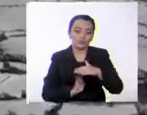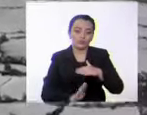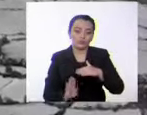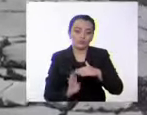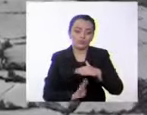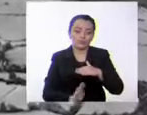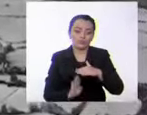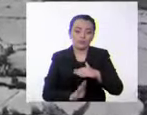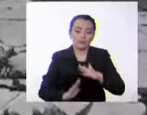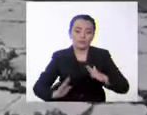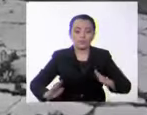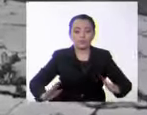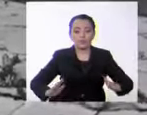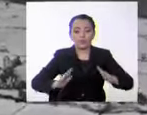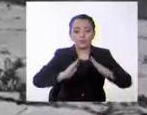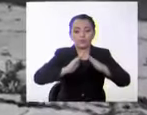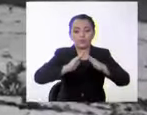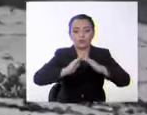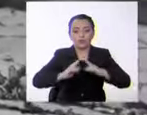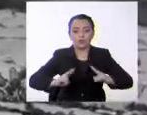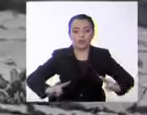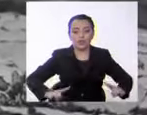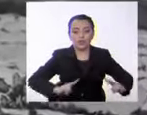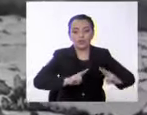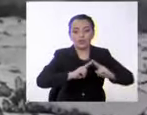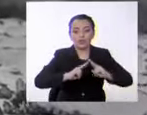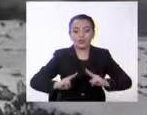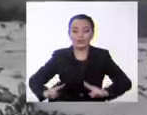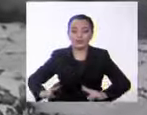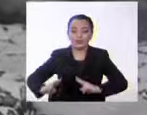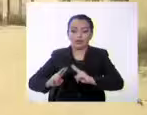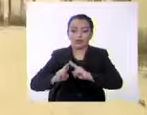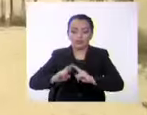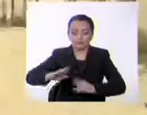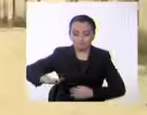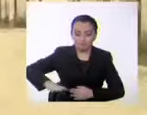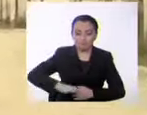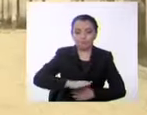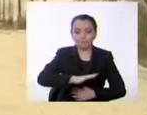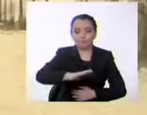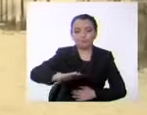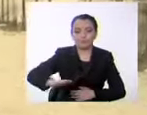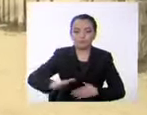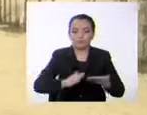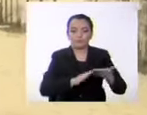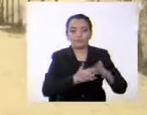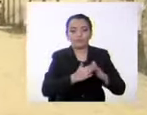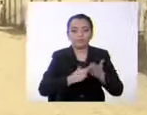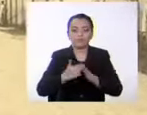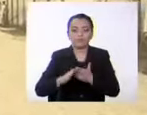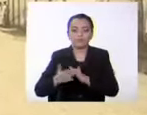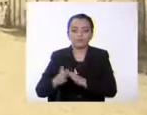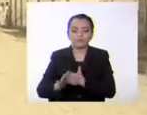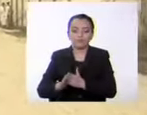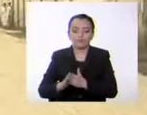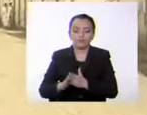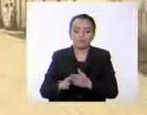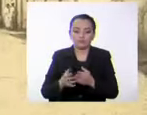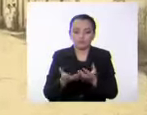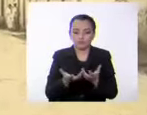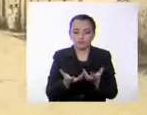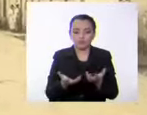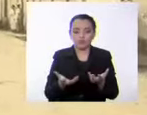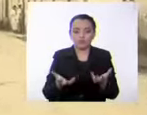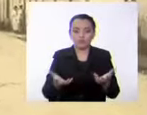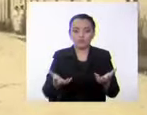Valle de Jiboa, en San Vicente, ¿verdad? Como vemos, ellos se iban extendiendo en el territorio, pero